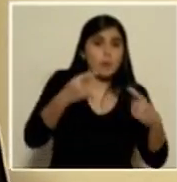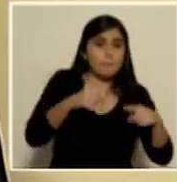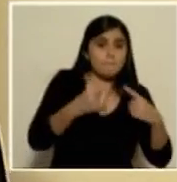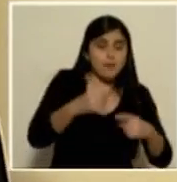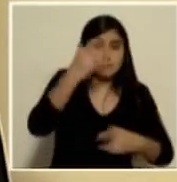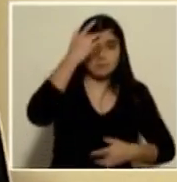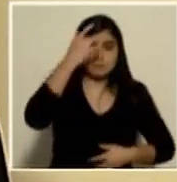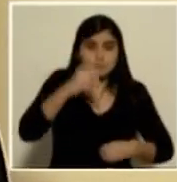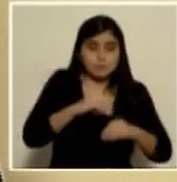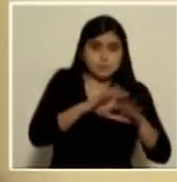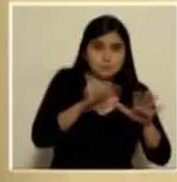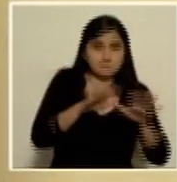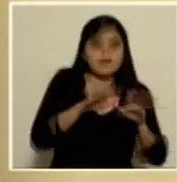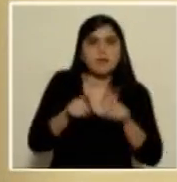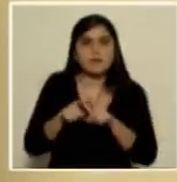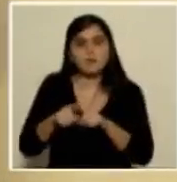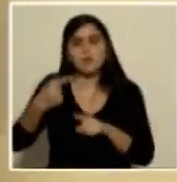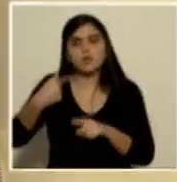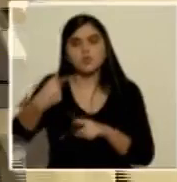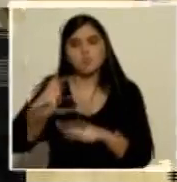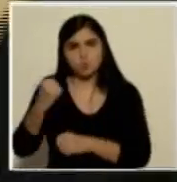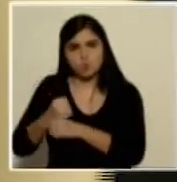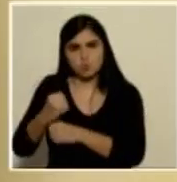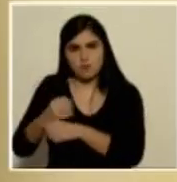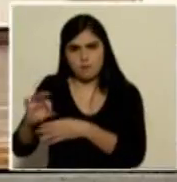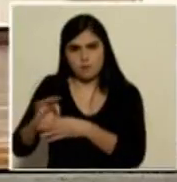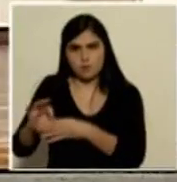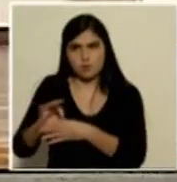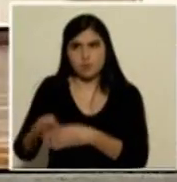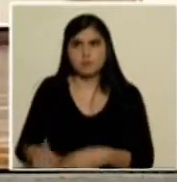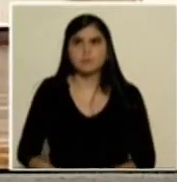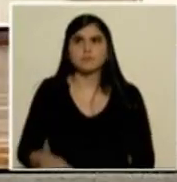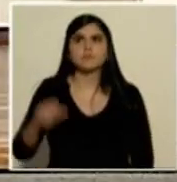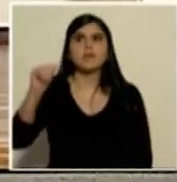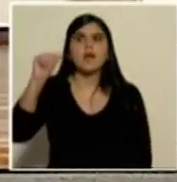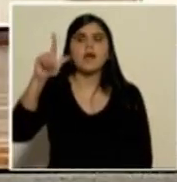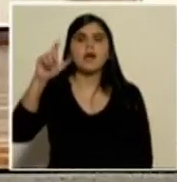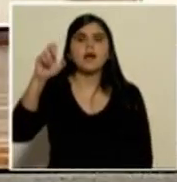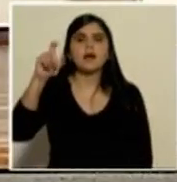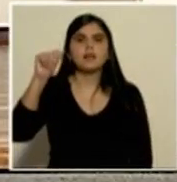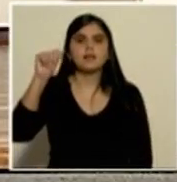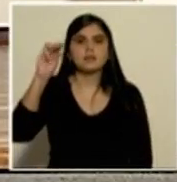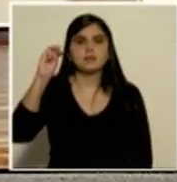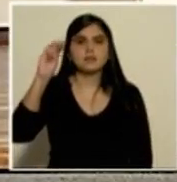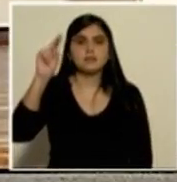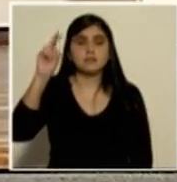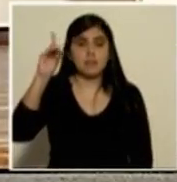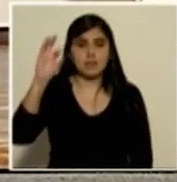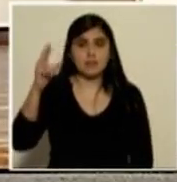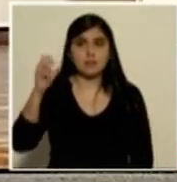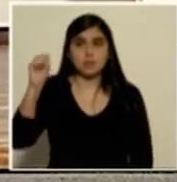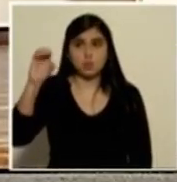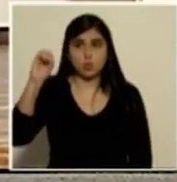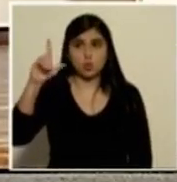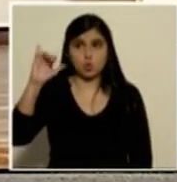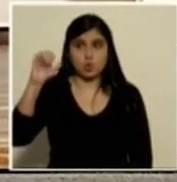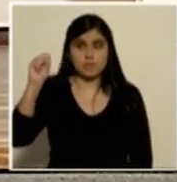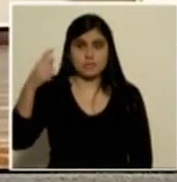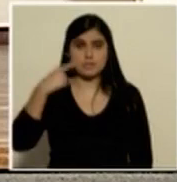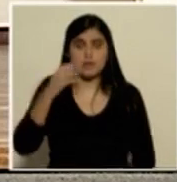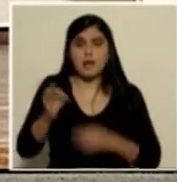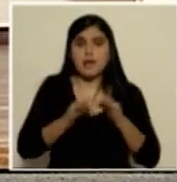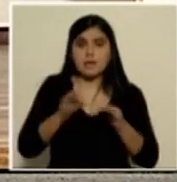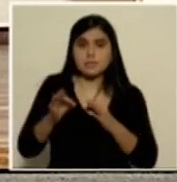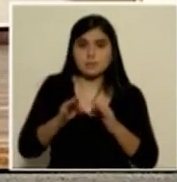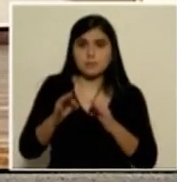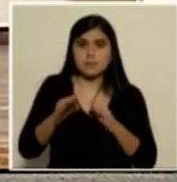también se requiere operativamente. Don Alexander Solís, para la precisión de la